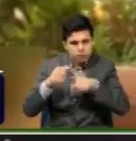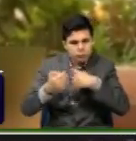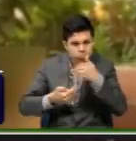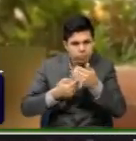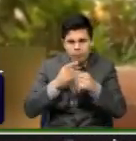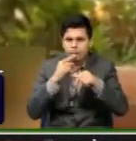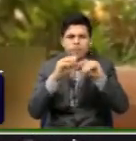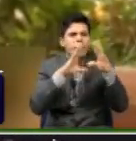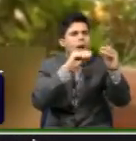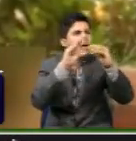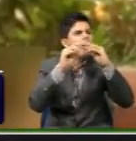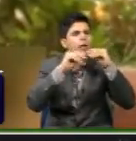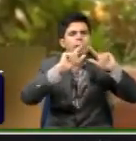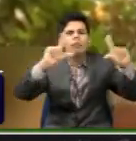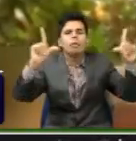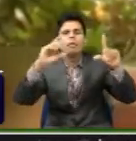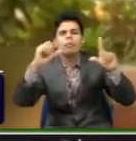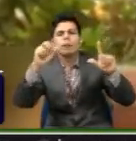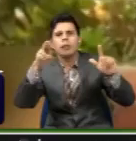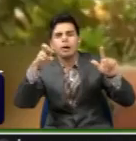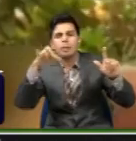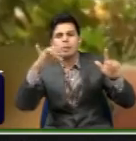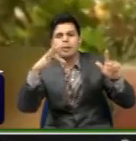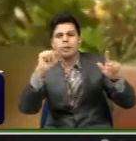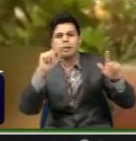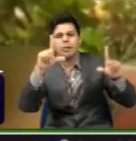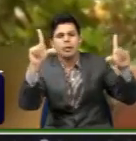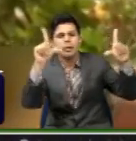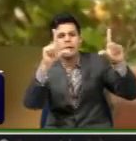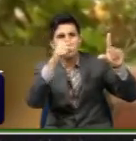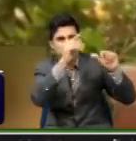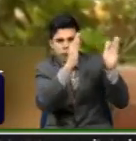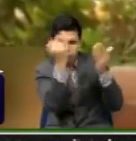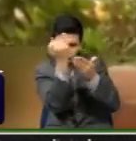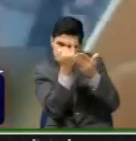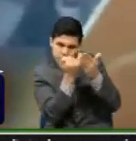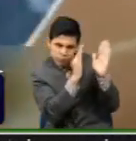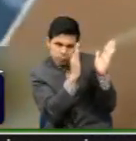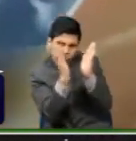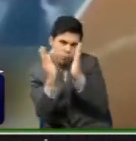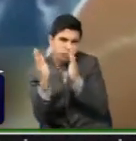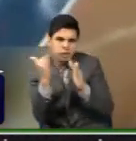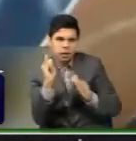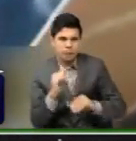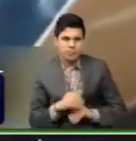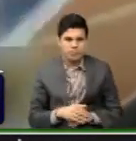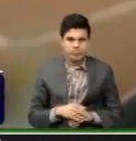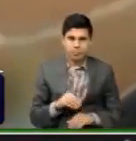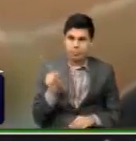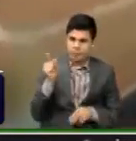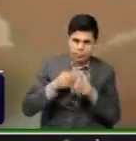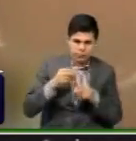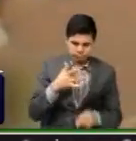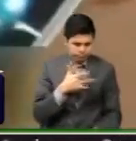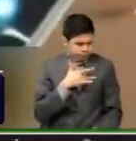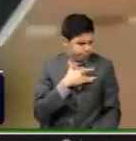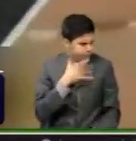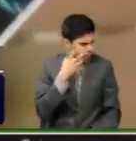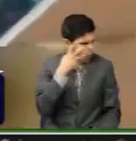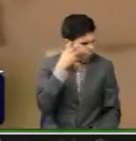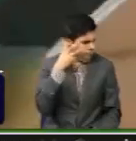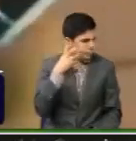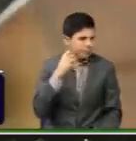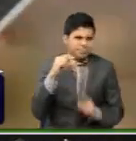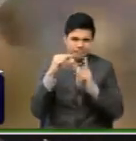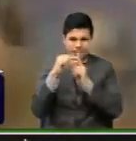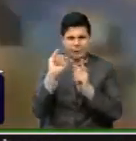con ella, con una gente del canal Capital, porque pues ya se está desarrollando un tráiler de un dibujo animado de esta historia. Indignados, una historia que reconoce el trabajo